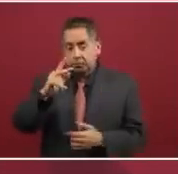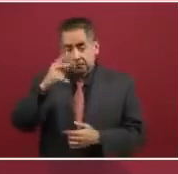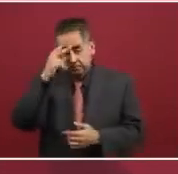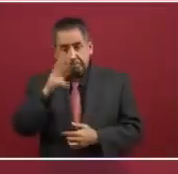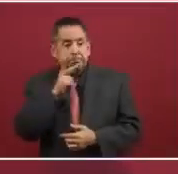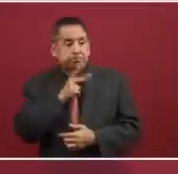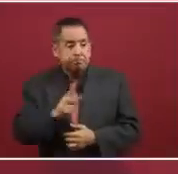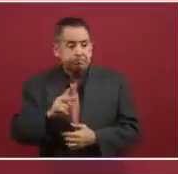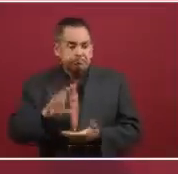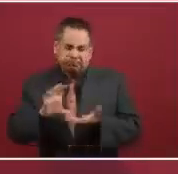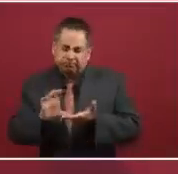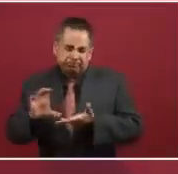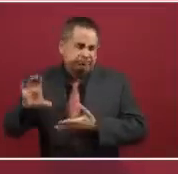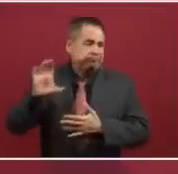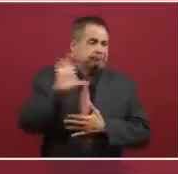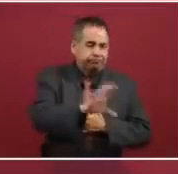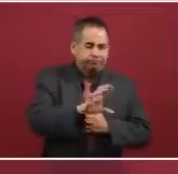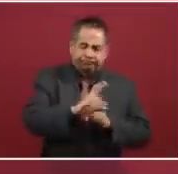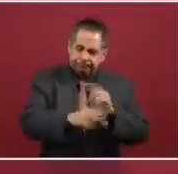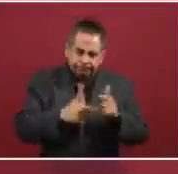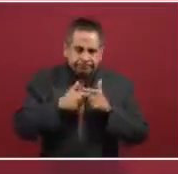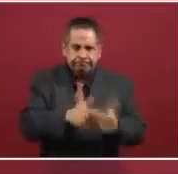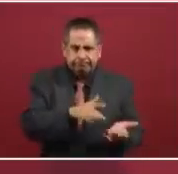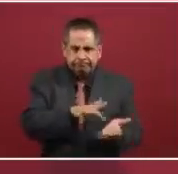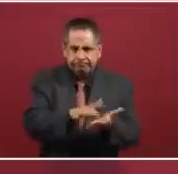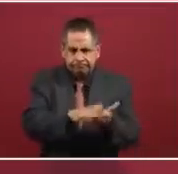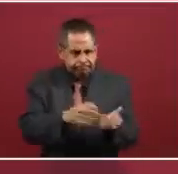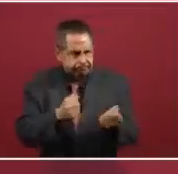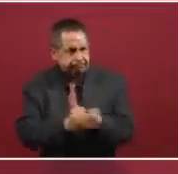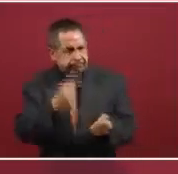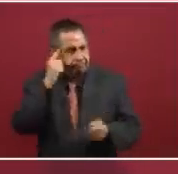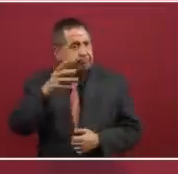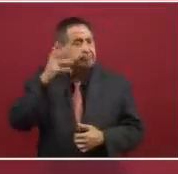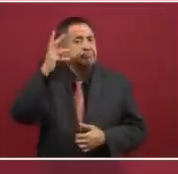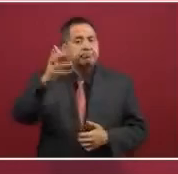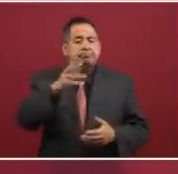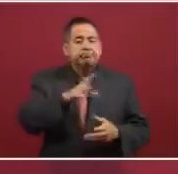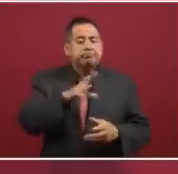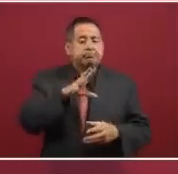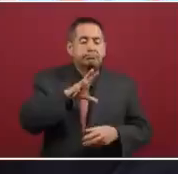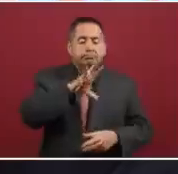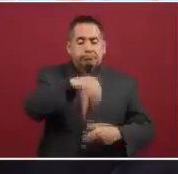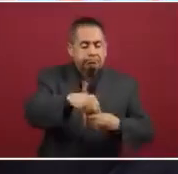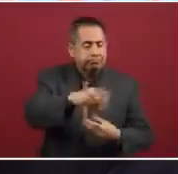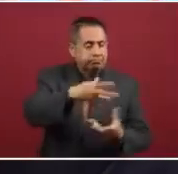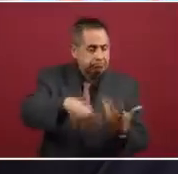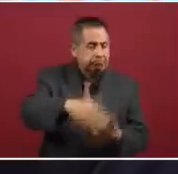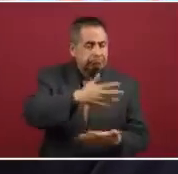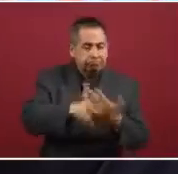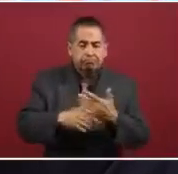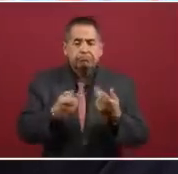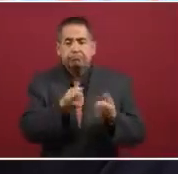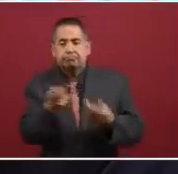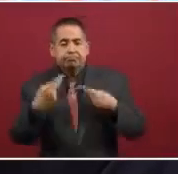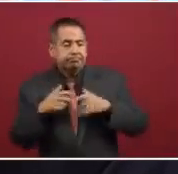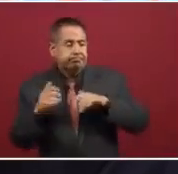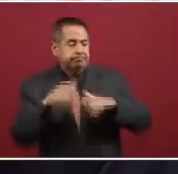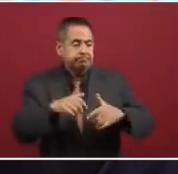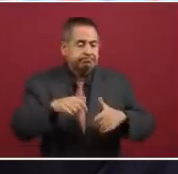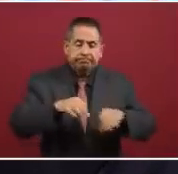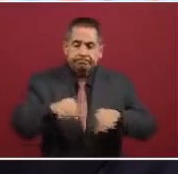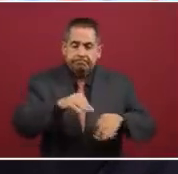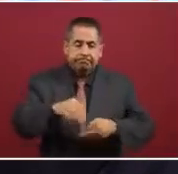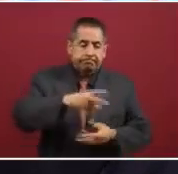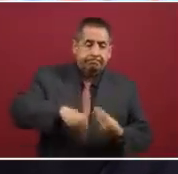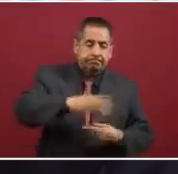y así seguir apoyando a Pemex y a México para promover la inversión, el empleo y el crecimiento en